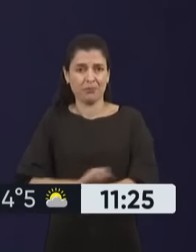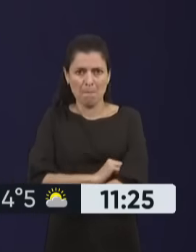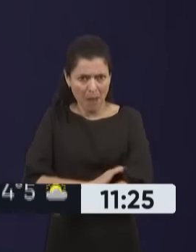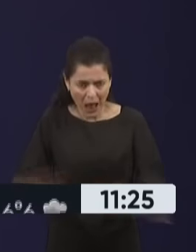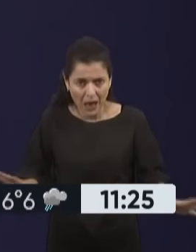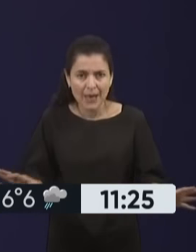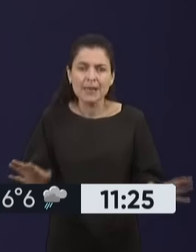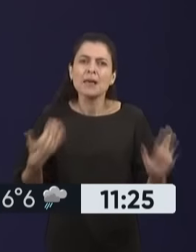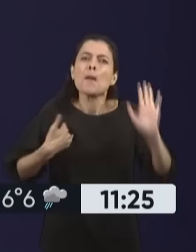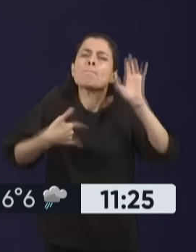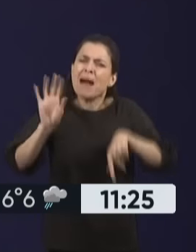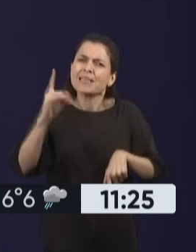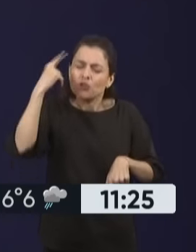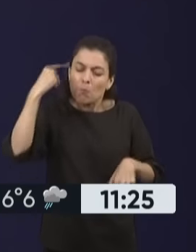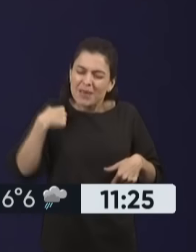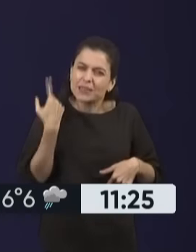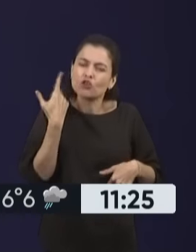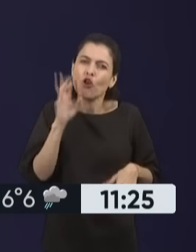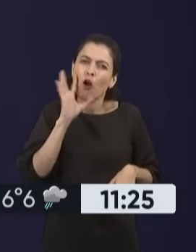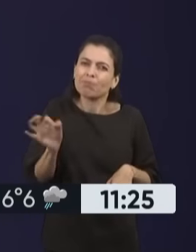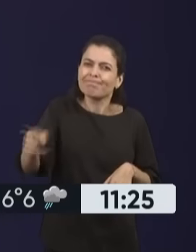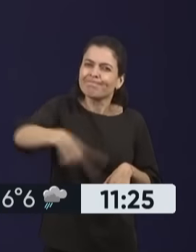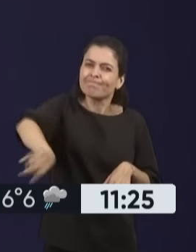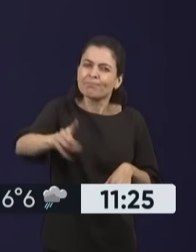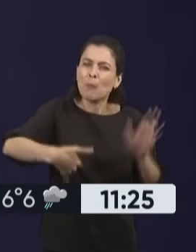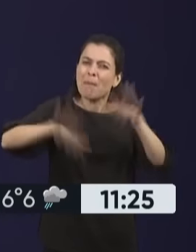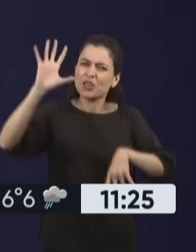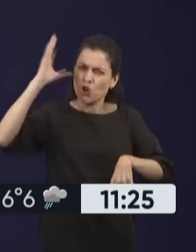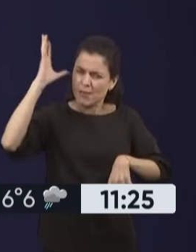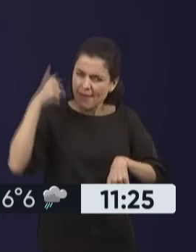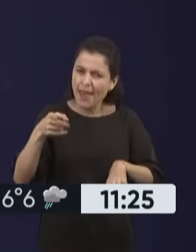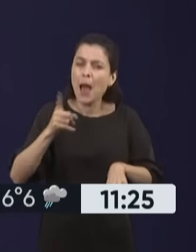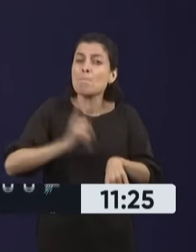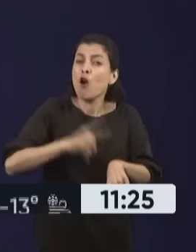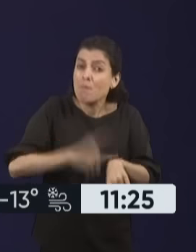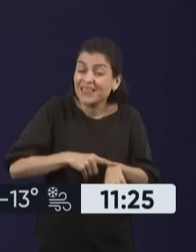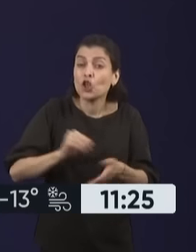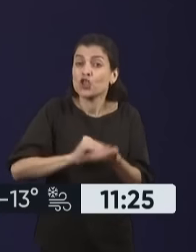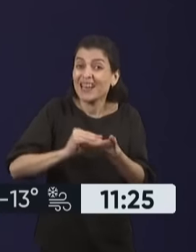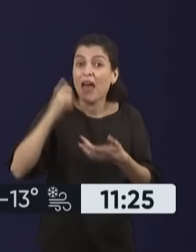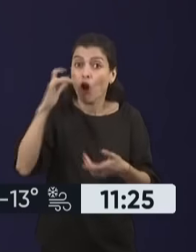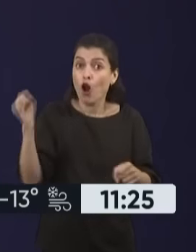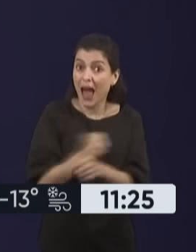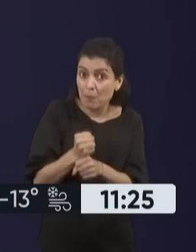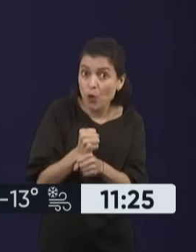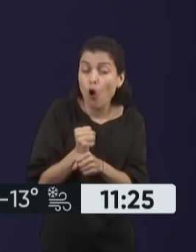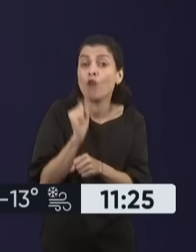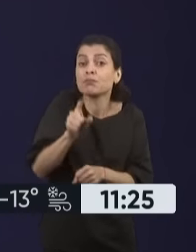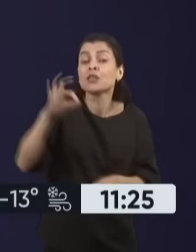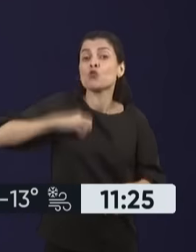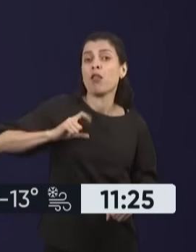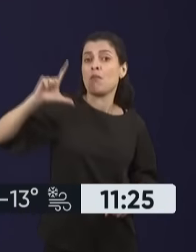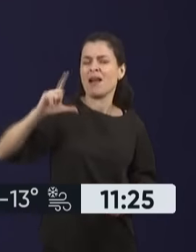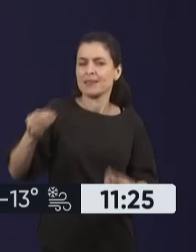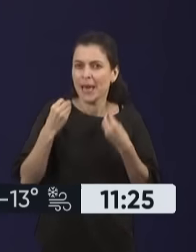cosas que me parece que irritó mucho cuando Cuando ocurrió el episodio del senado eh fue